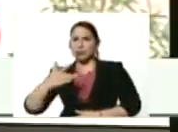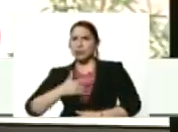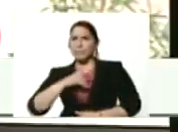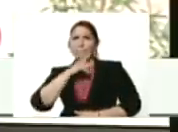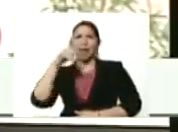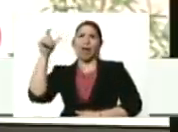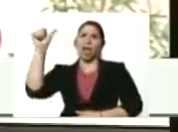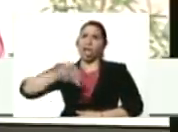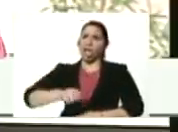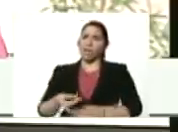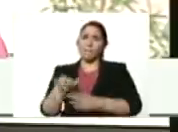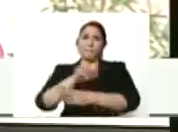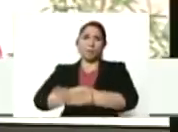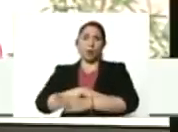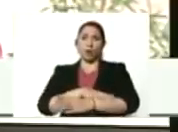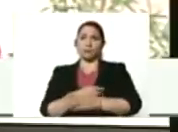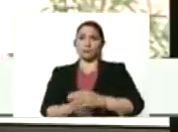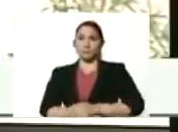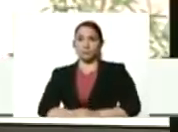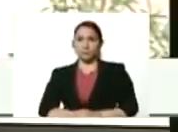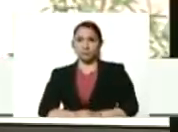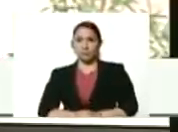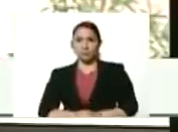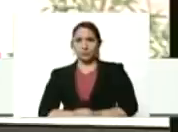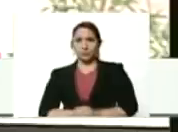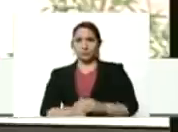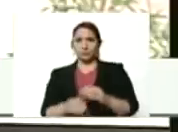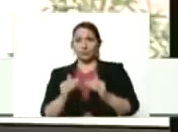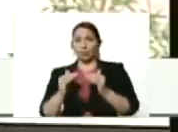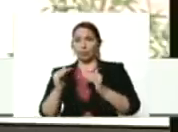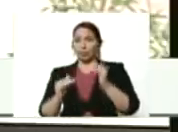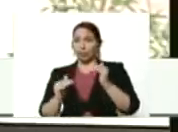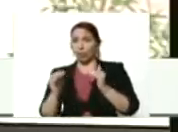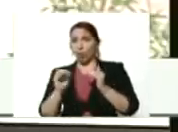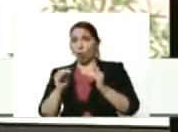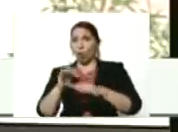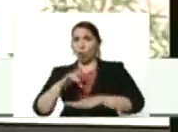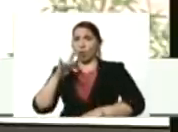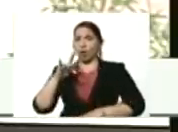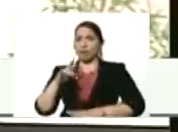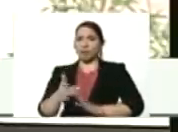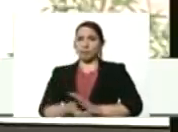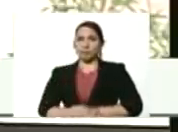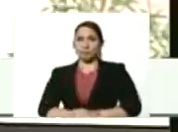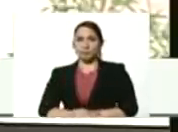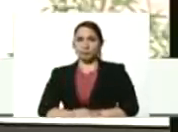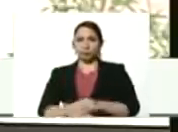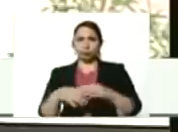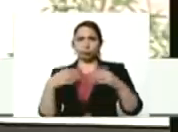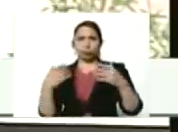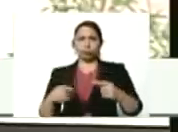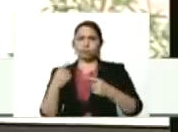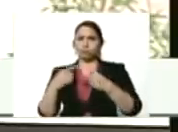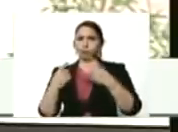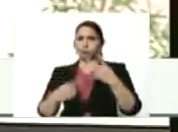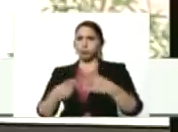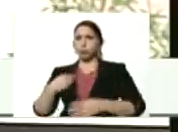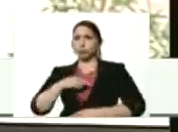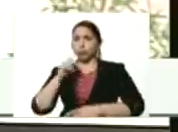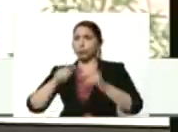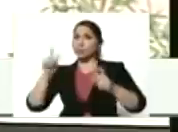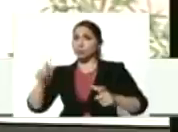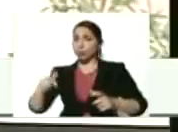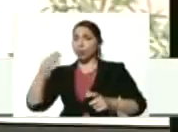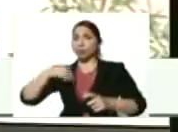un segundo a otro a moderados o graves. Muchos casos ya conocemos aquí en